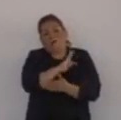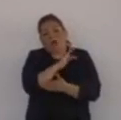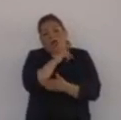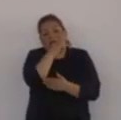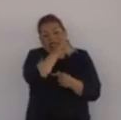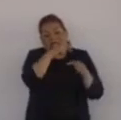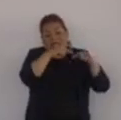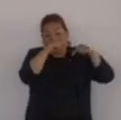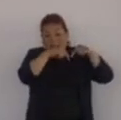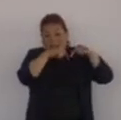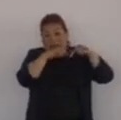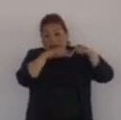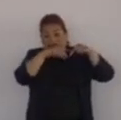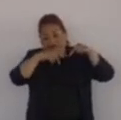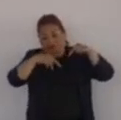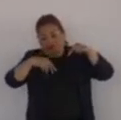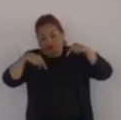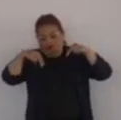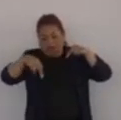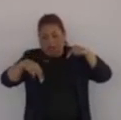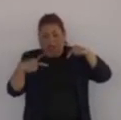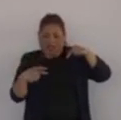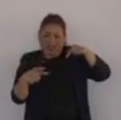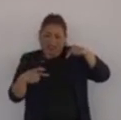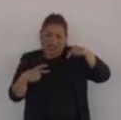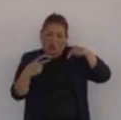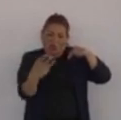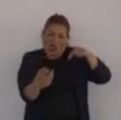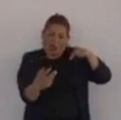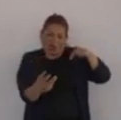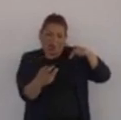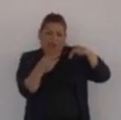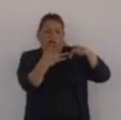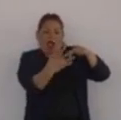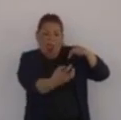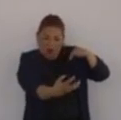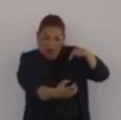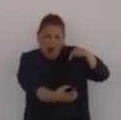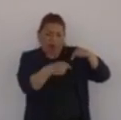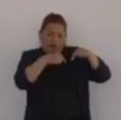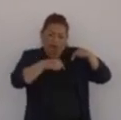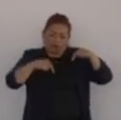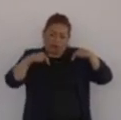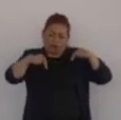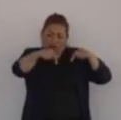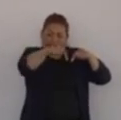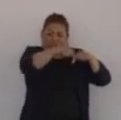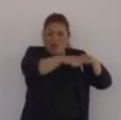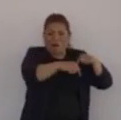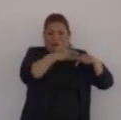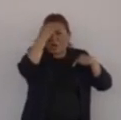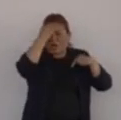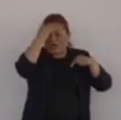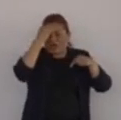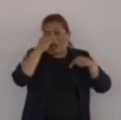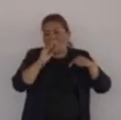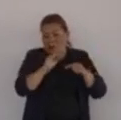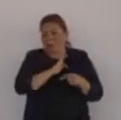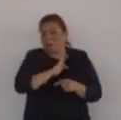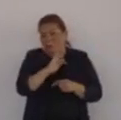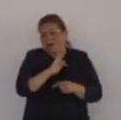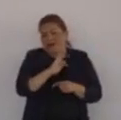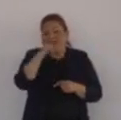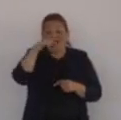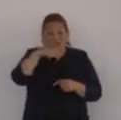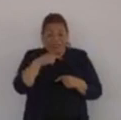desde aquí, bajar en la segunda, en la tercera, en la cuarta sección del bosque de Chapultepec. Este es uno de